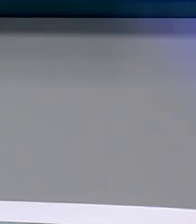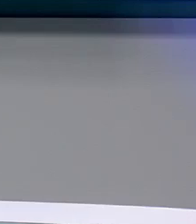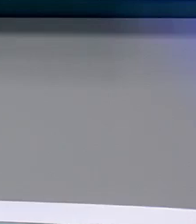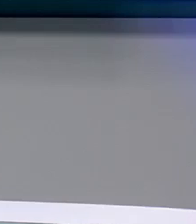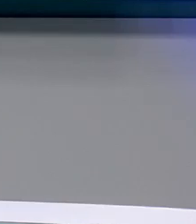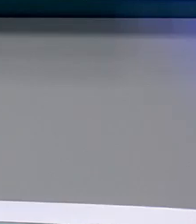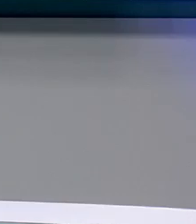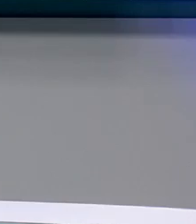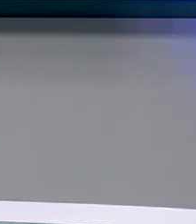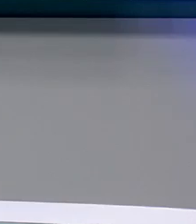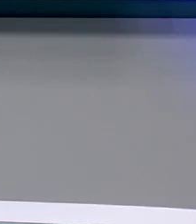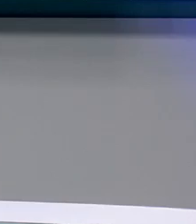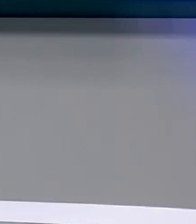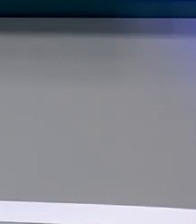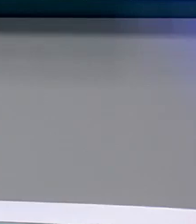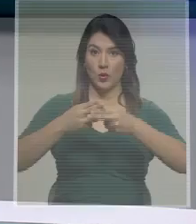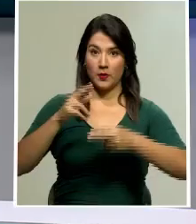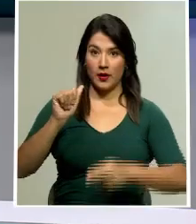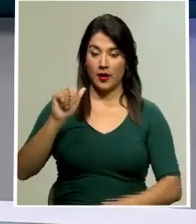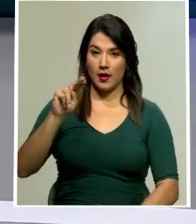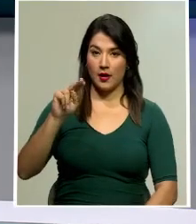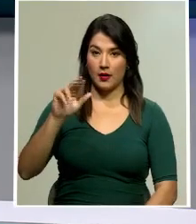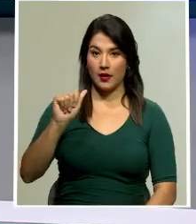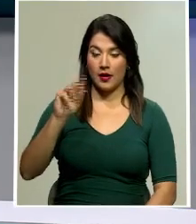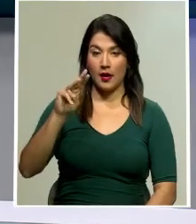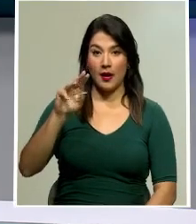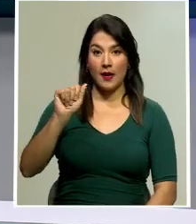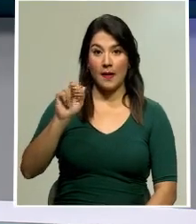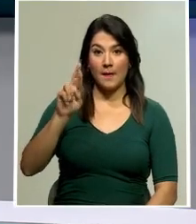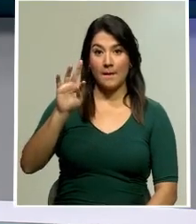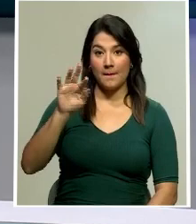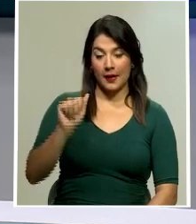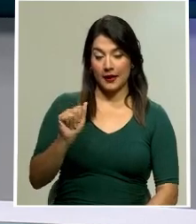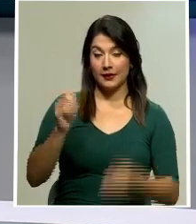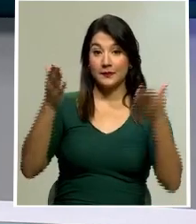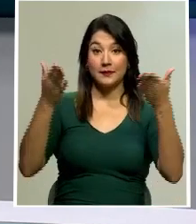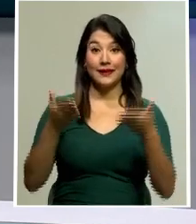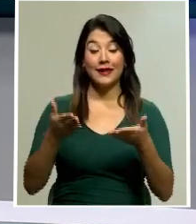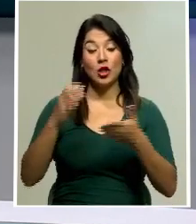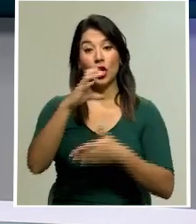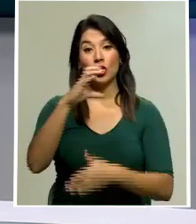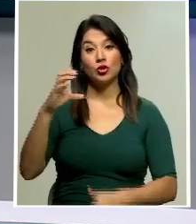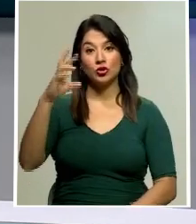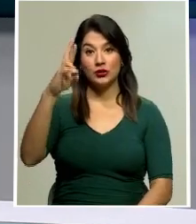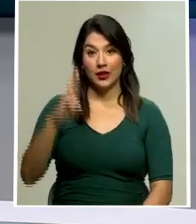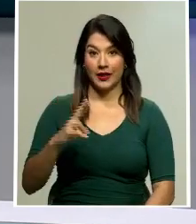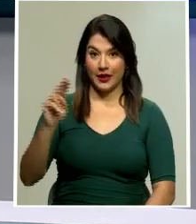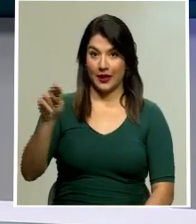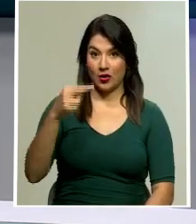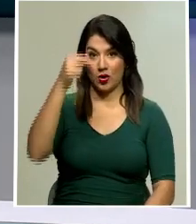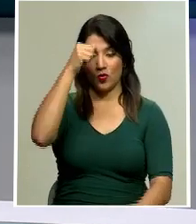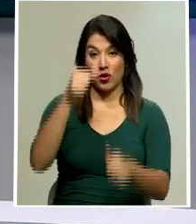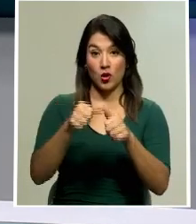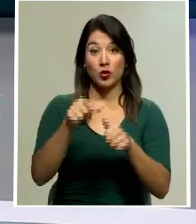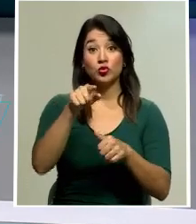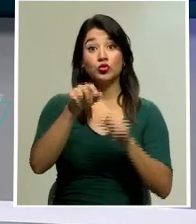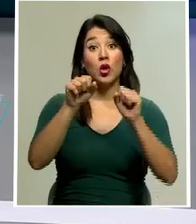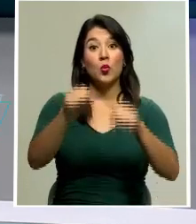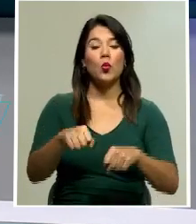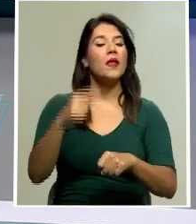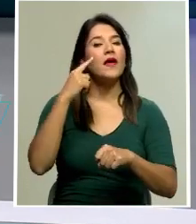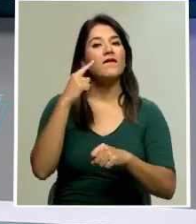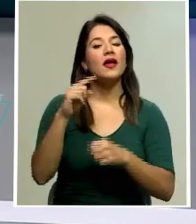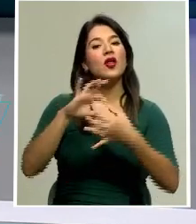tal? Muy buenas noches, les saluda Ana Marta Arce, bienvenidos a nuestra edición estelar de Costa Rica Noticias. Les recordamos que nos puede seguir a través de las